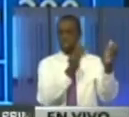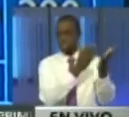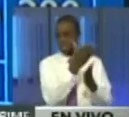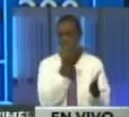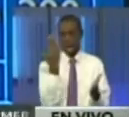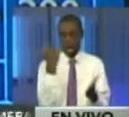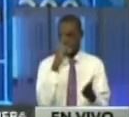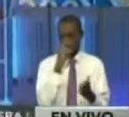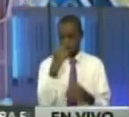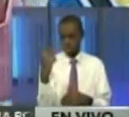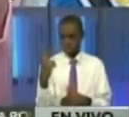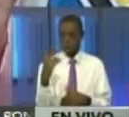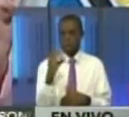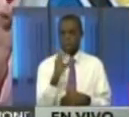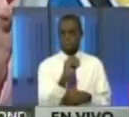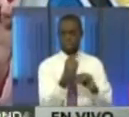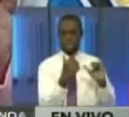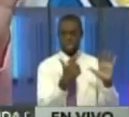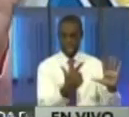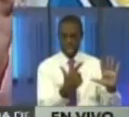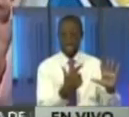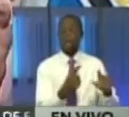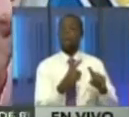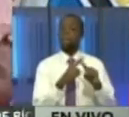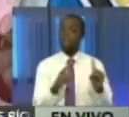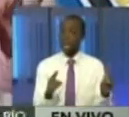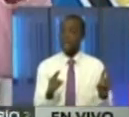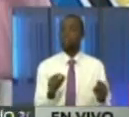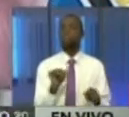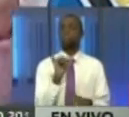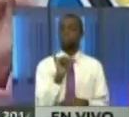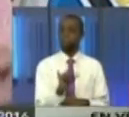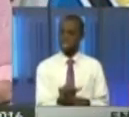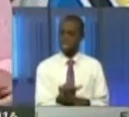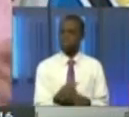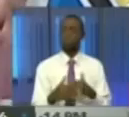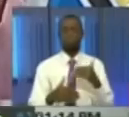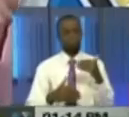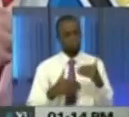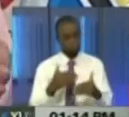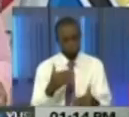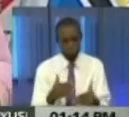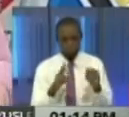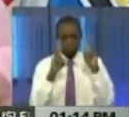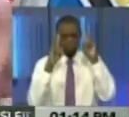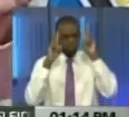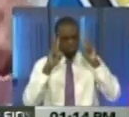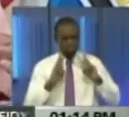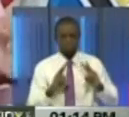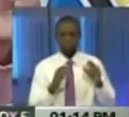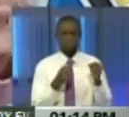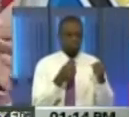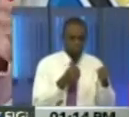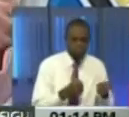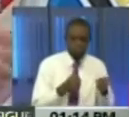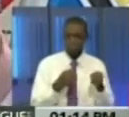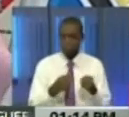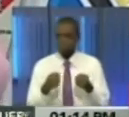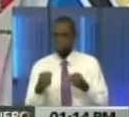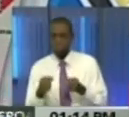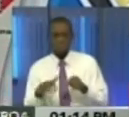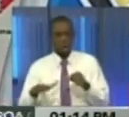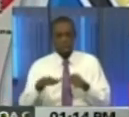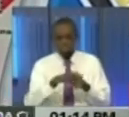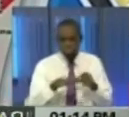sin embargo, procediendo de la misma manera con las garantías y las seguridades legales,